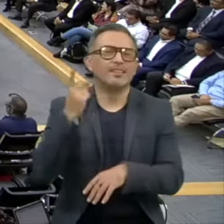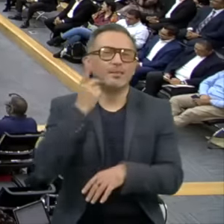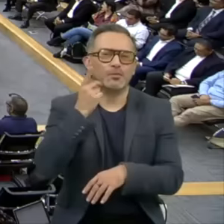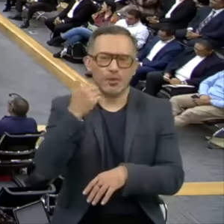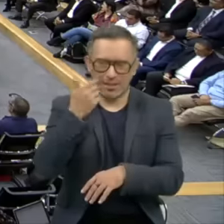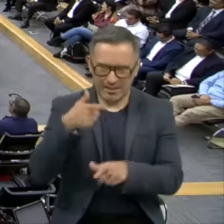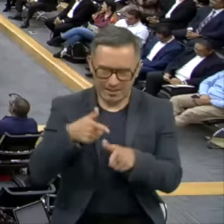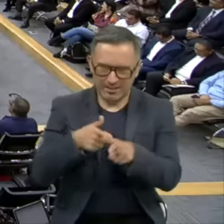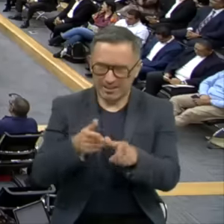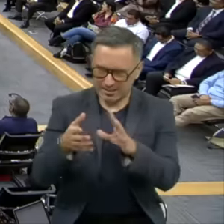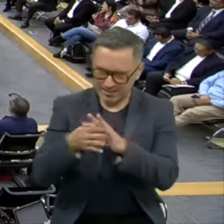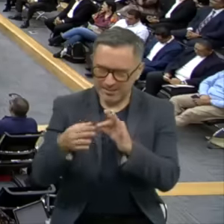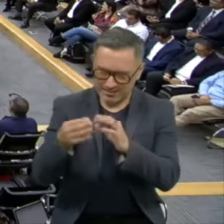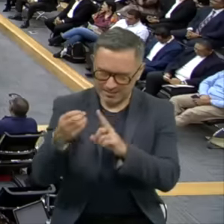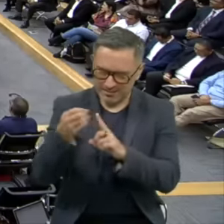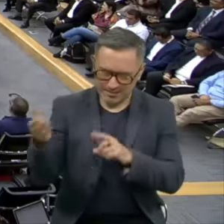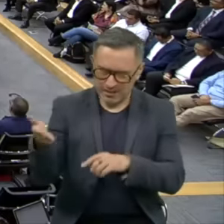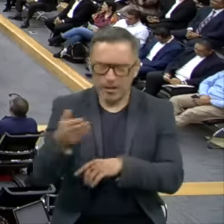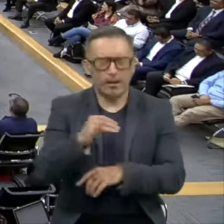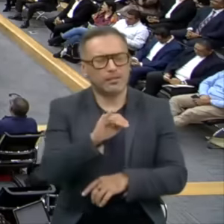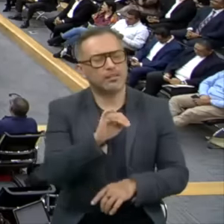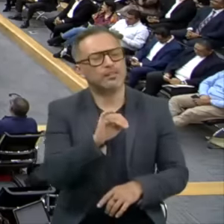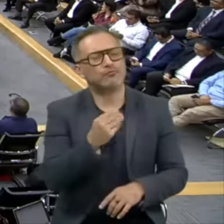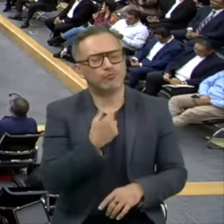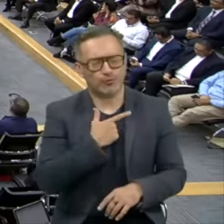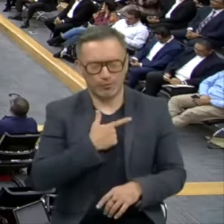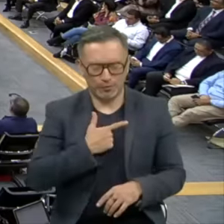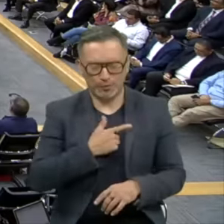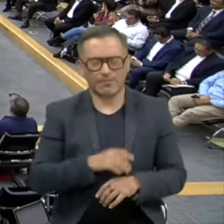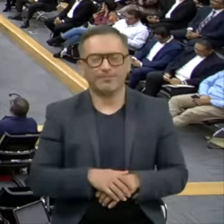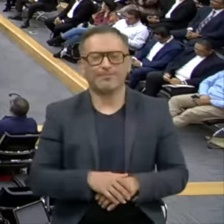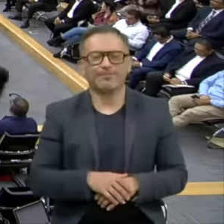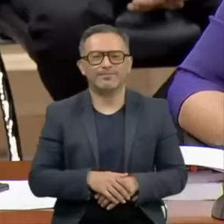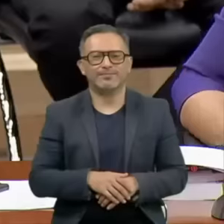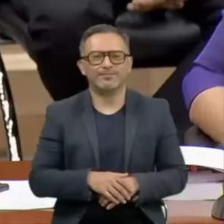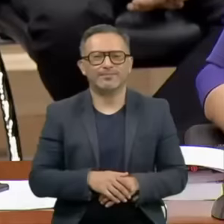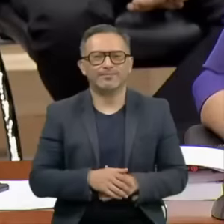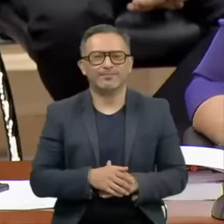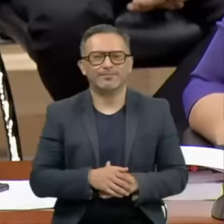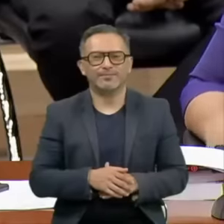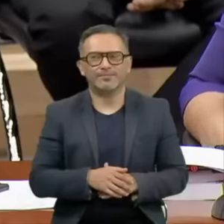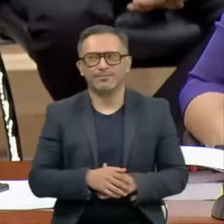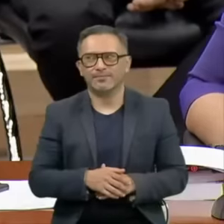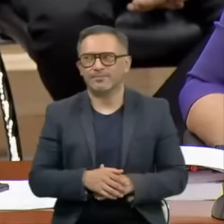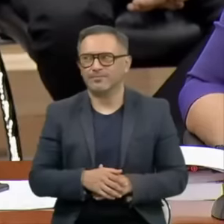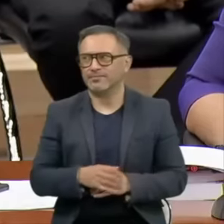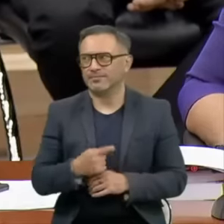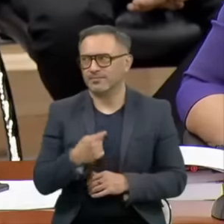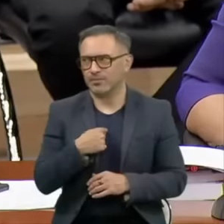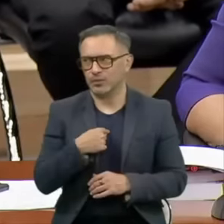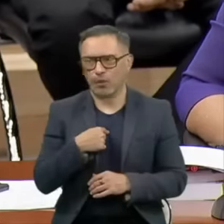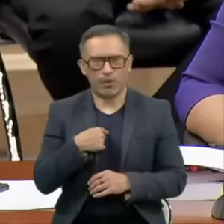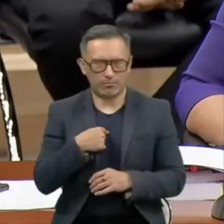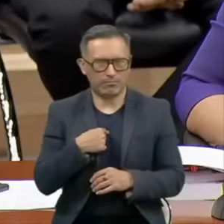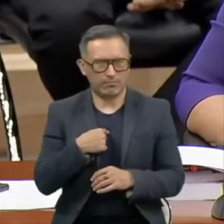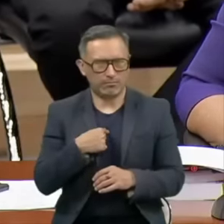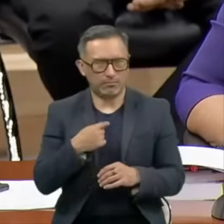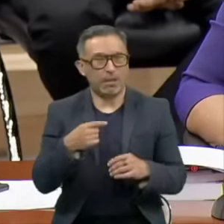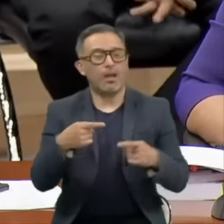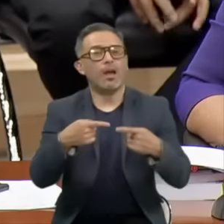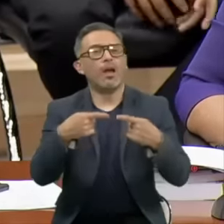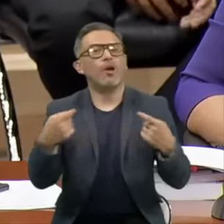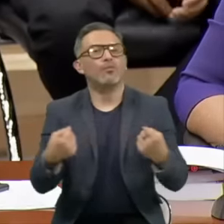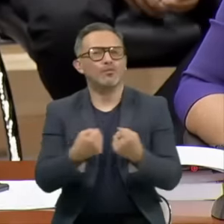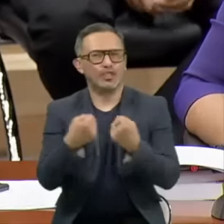para concluir. Sí, con mucho gusto. Entonces, yo me permitiría un consejo a la oposición, de buena